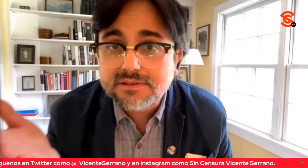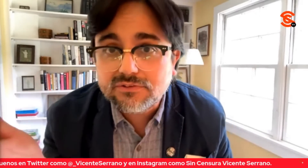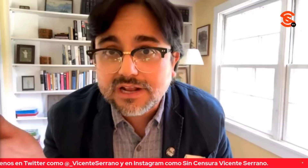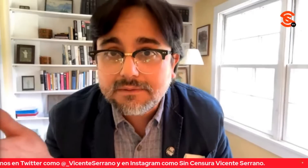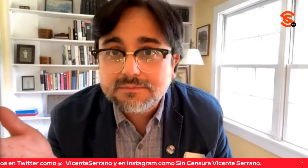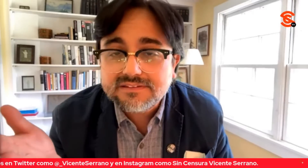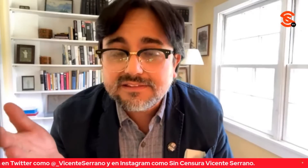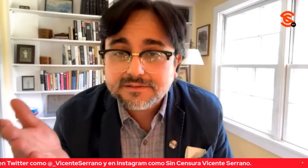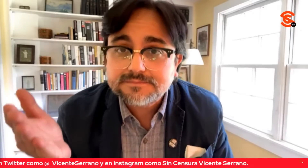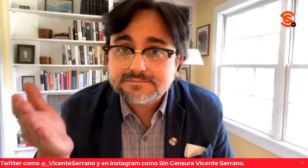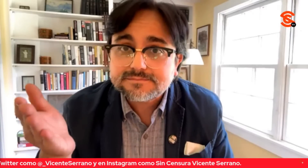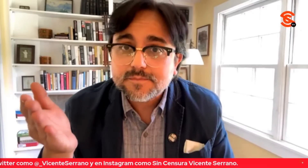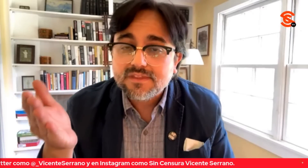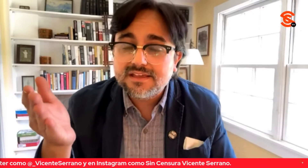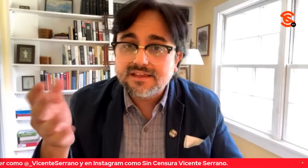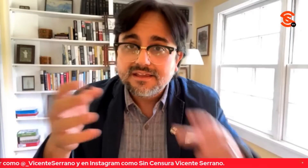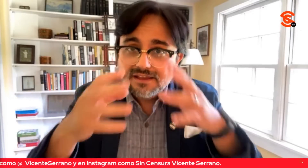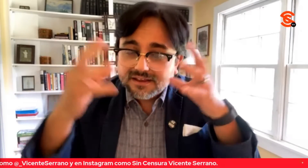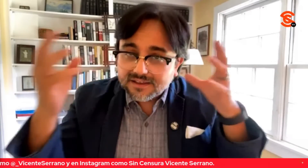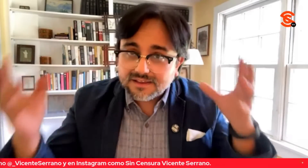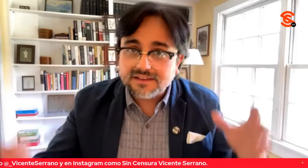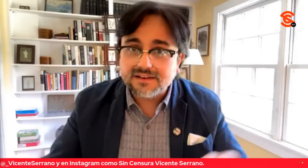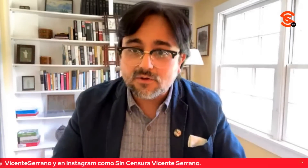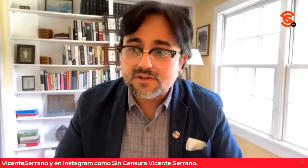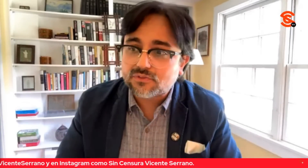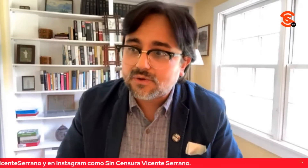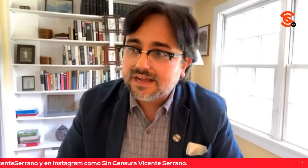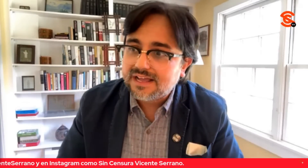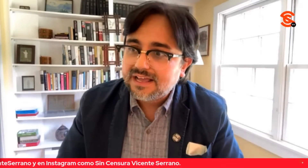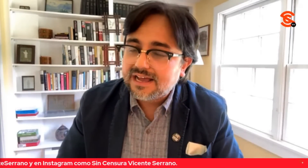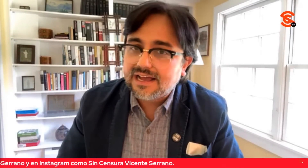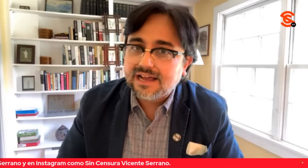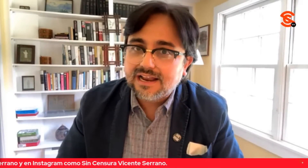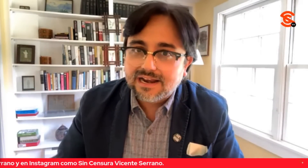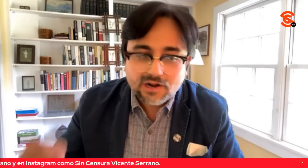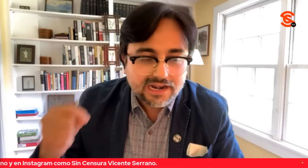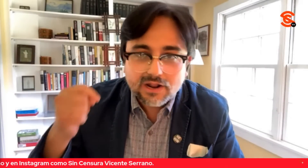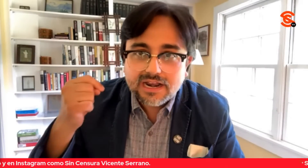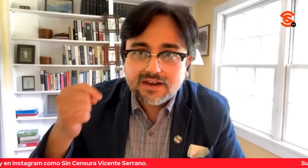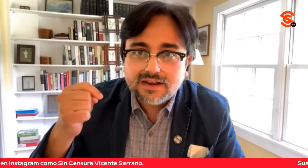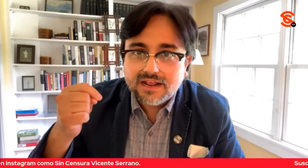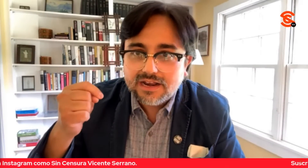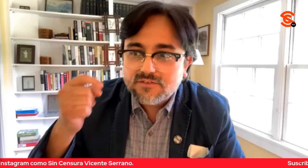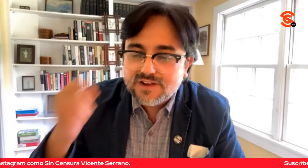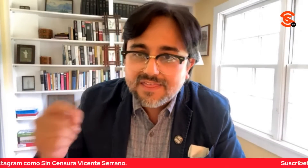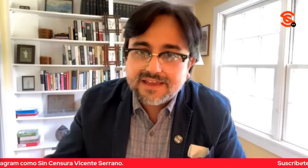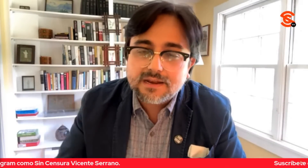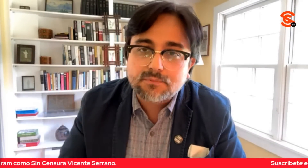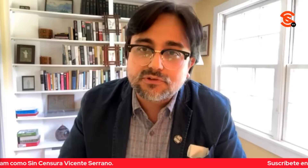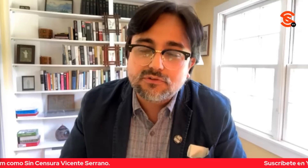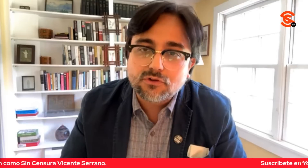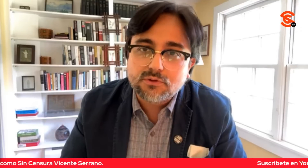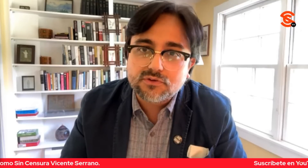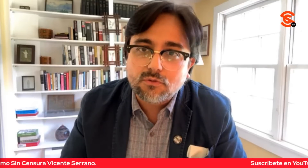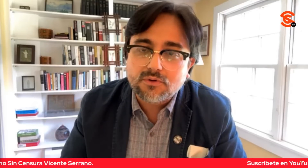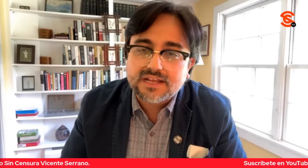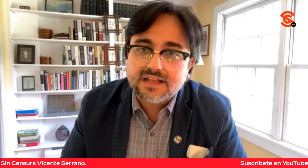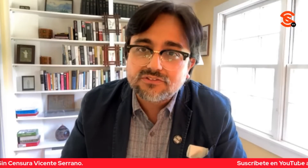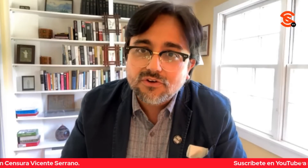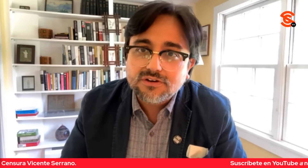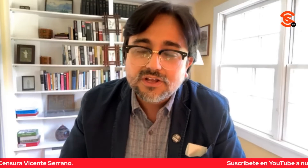como bien mencionabas, Vicente, en cuanto a la inflada que le pusieron en los